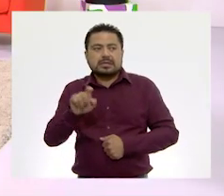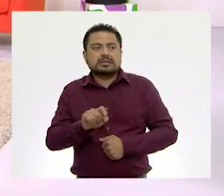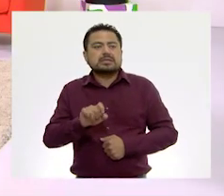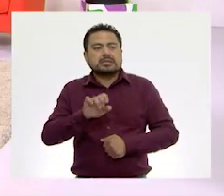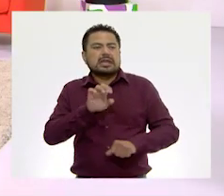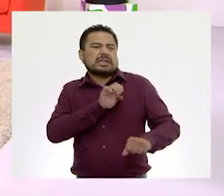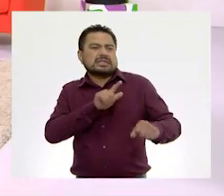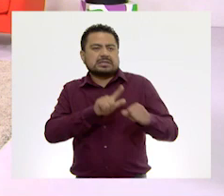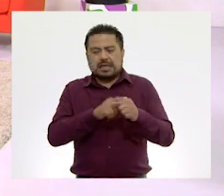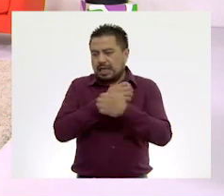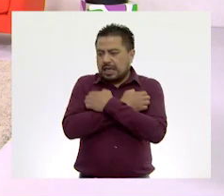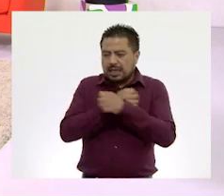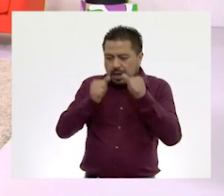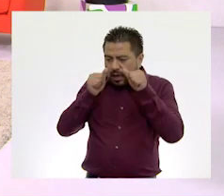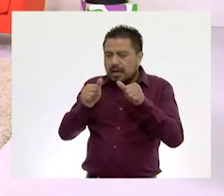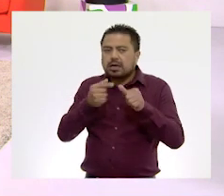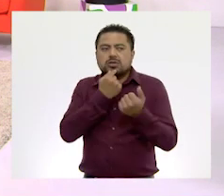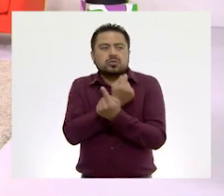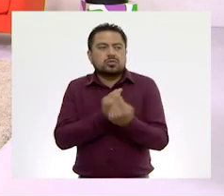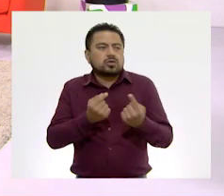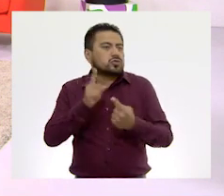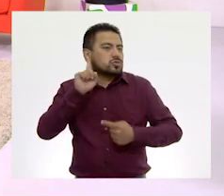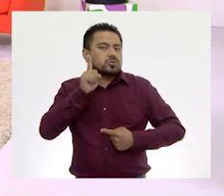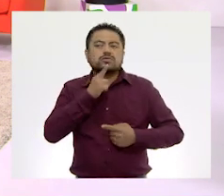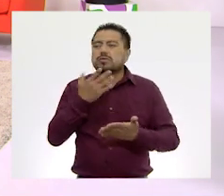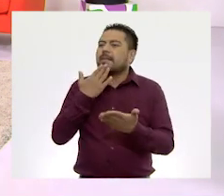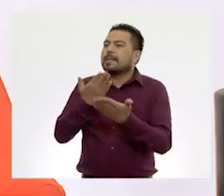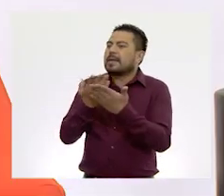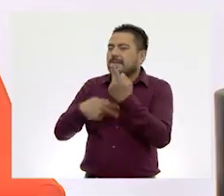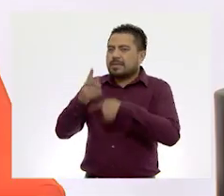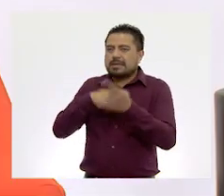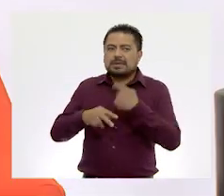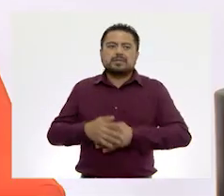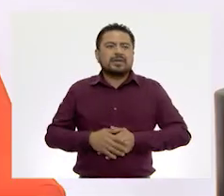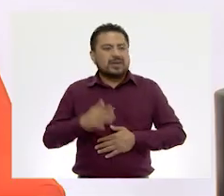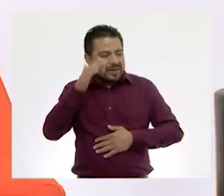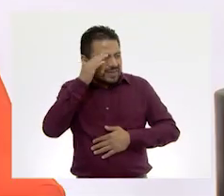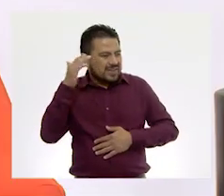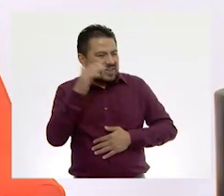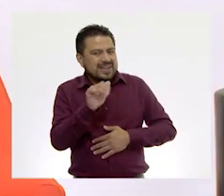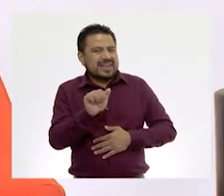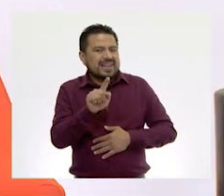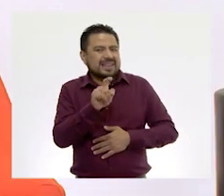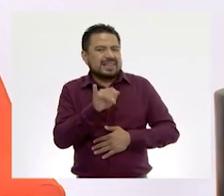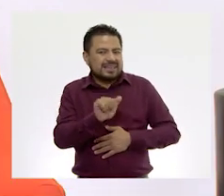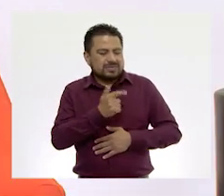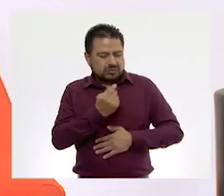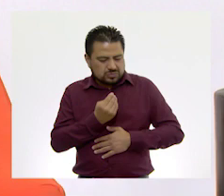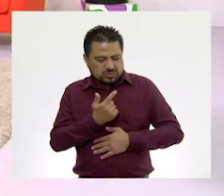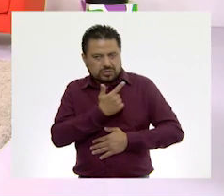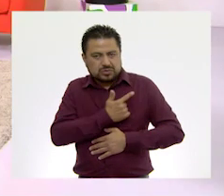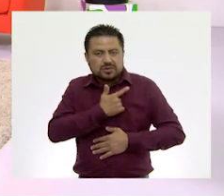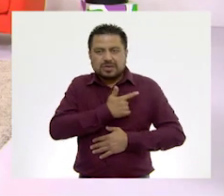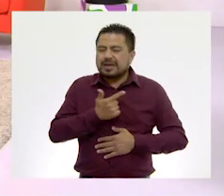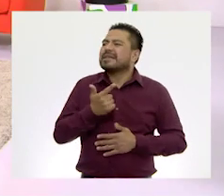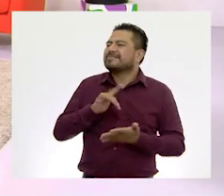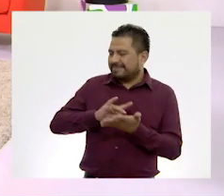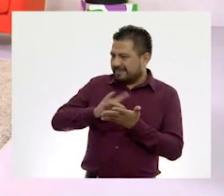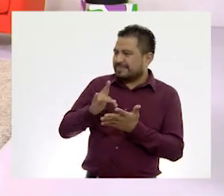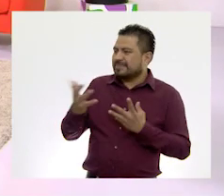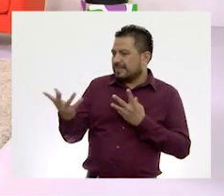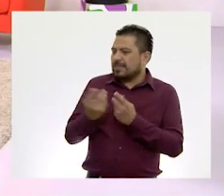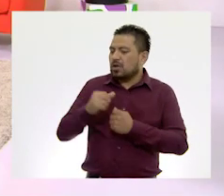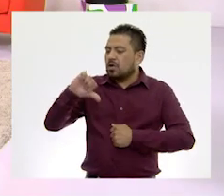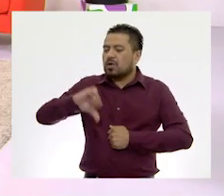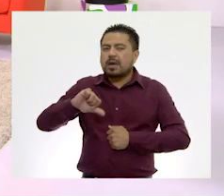en atención educativa a niñas y niños sordos. Bienvenida, Mercedes. Hola, Adriana, mucho gusto. Al contrario, mucho gusto y gracias por estar aquí.